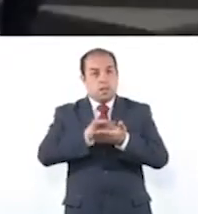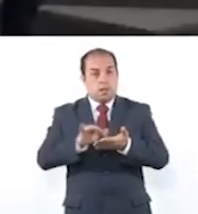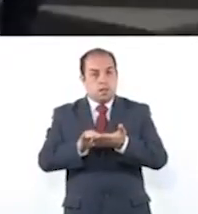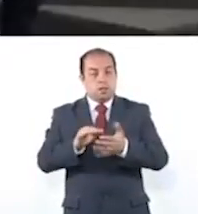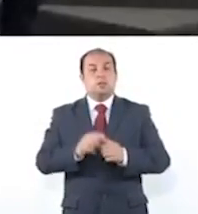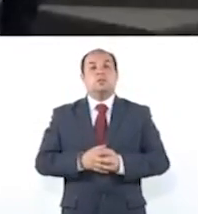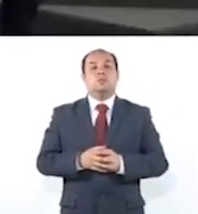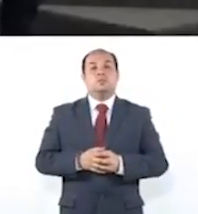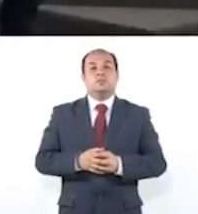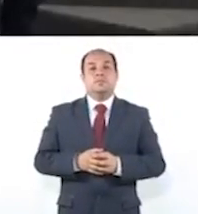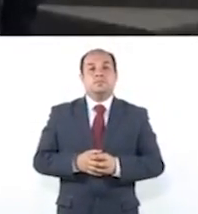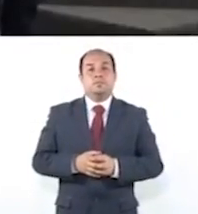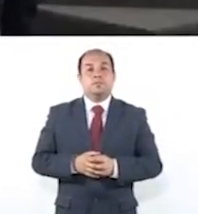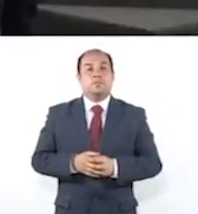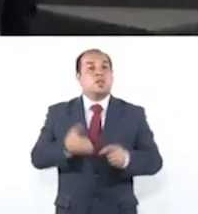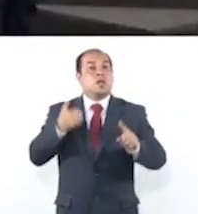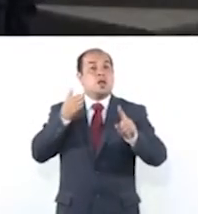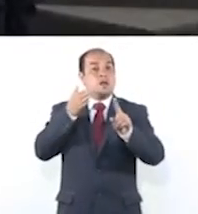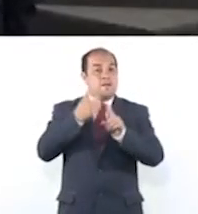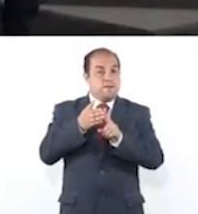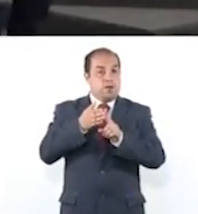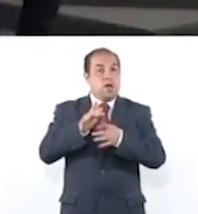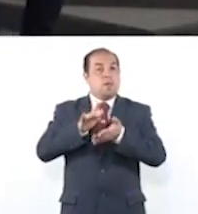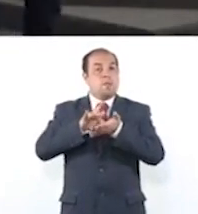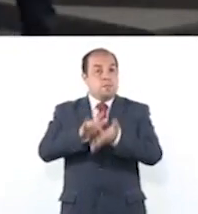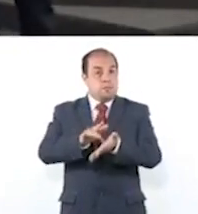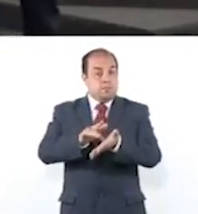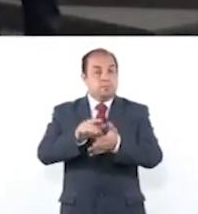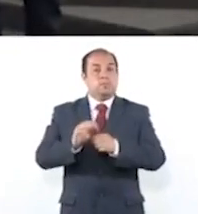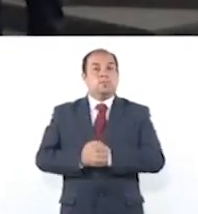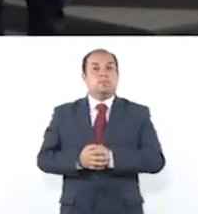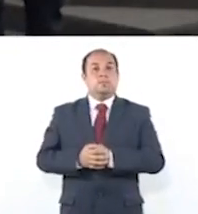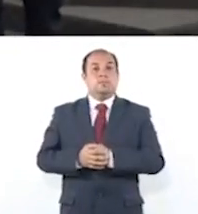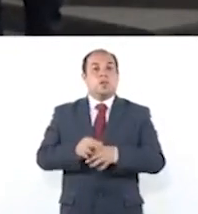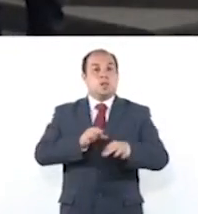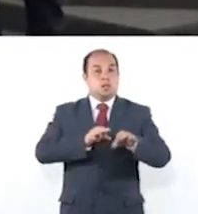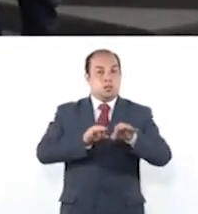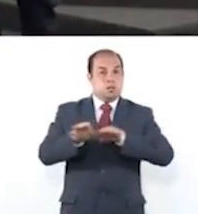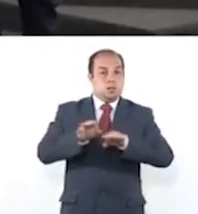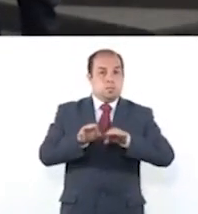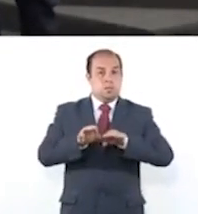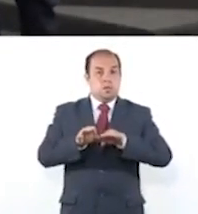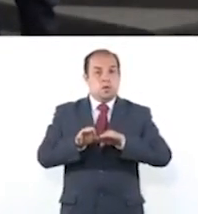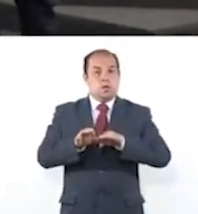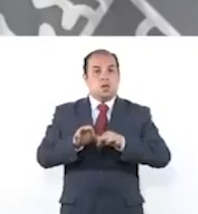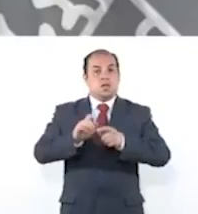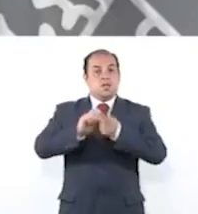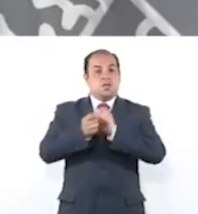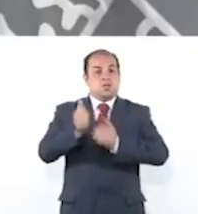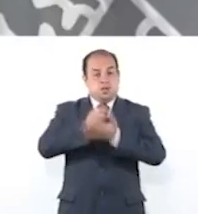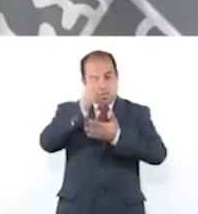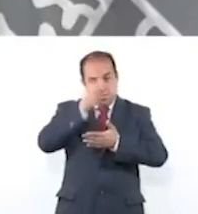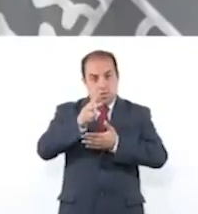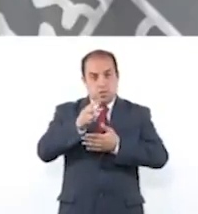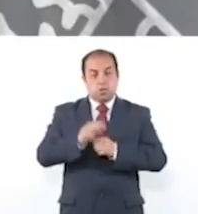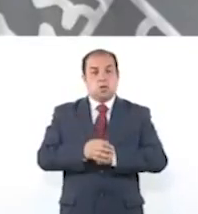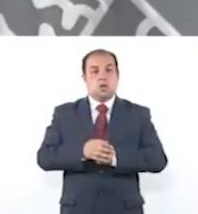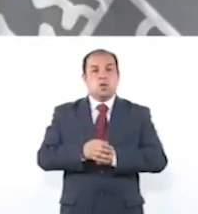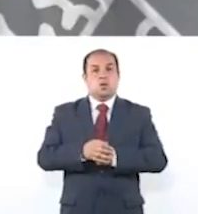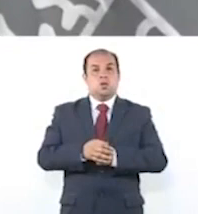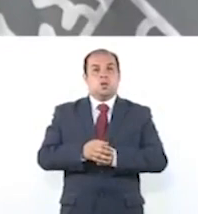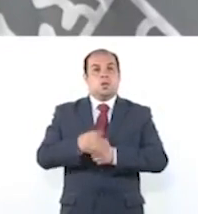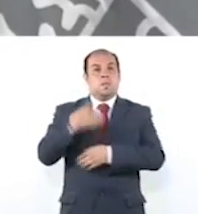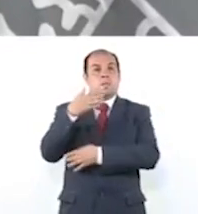negros, de tal manera que podamos colaborar en una operación para volver la Ciudad de México bandera blanca